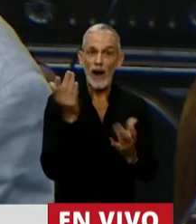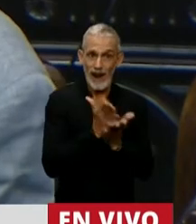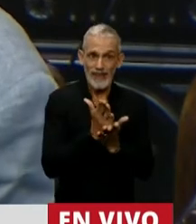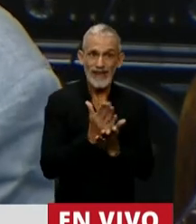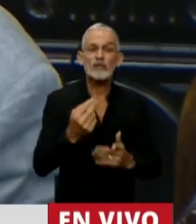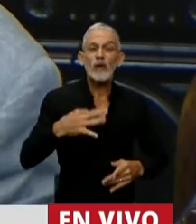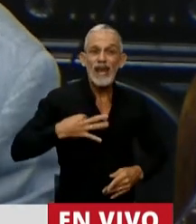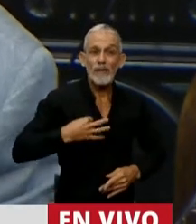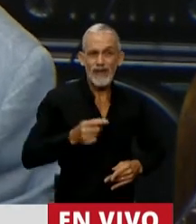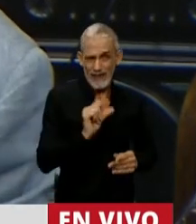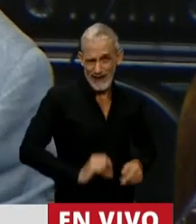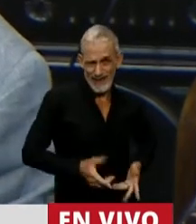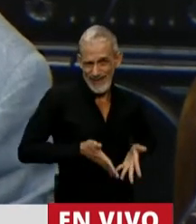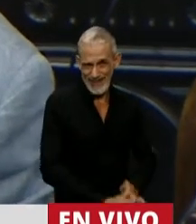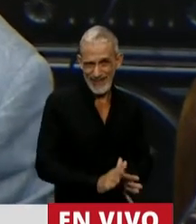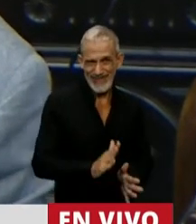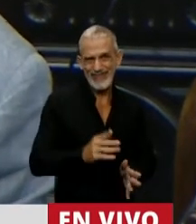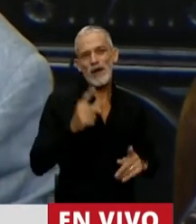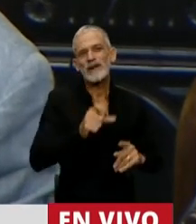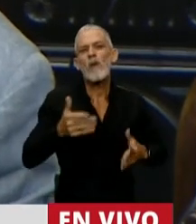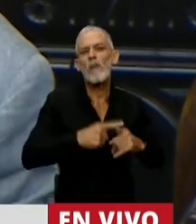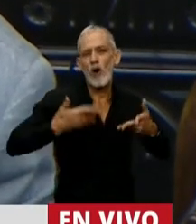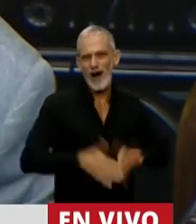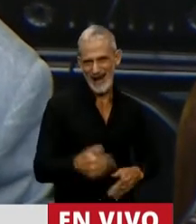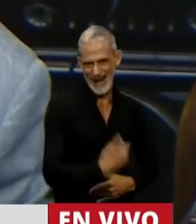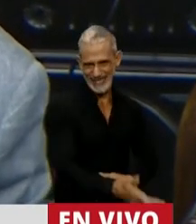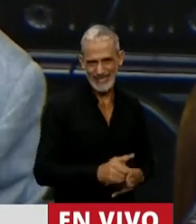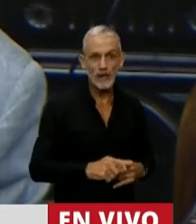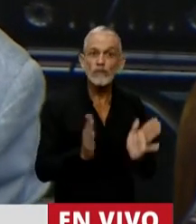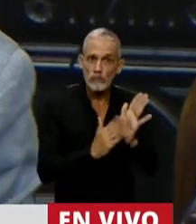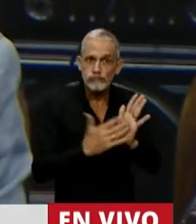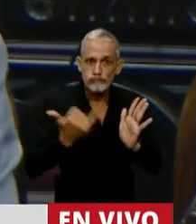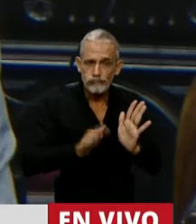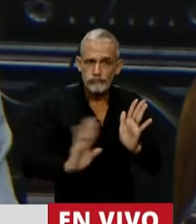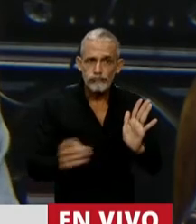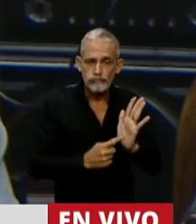vida del niño por nacer. Mejoremos nuestra legislación, promovamos